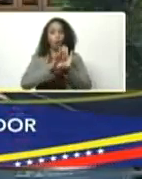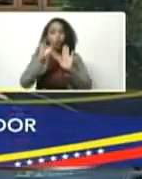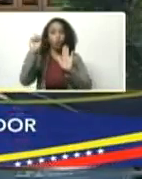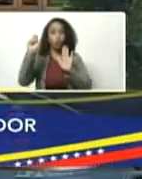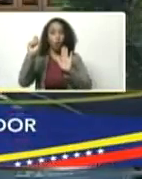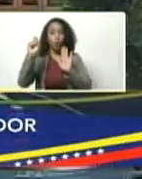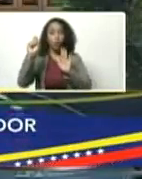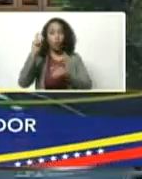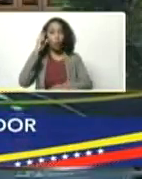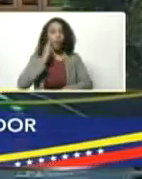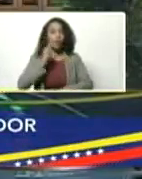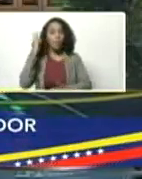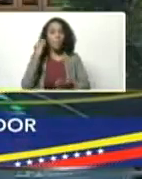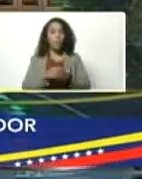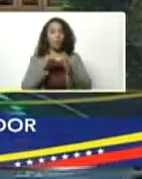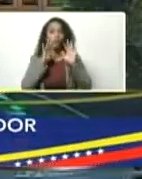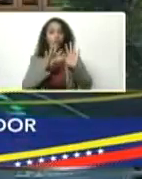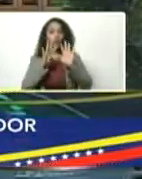de